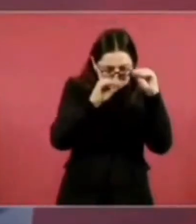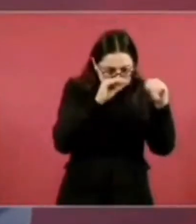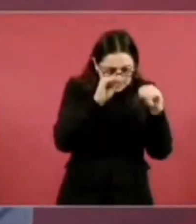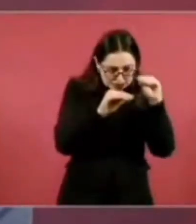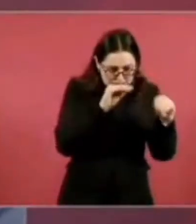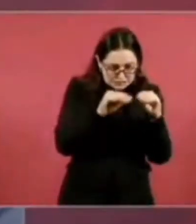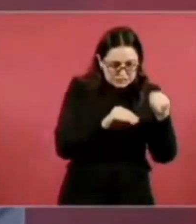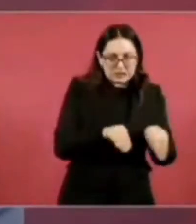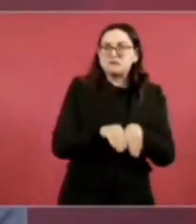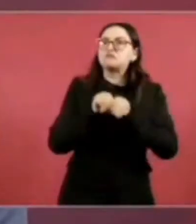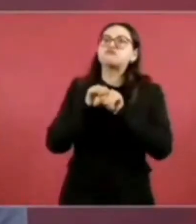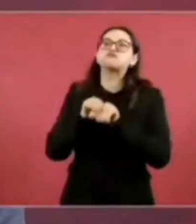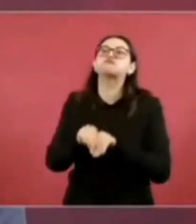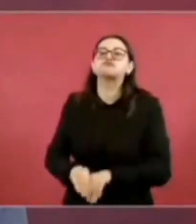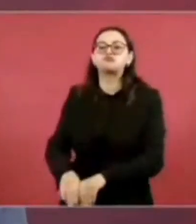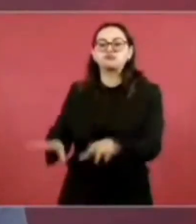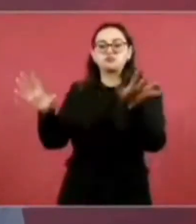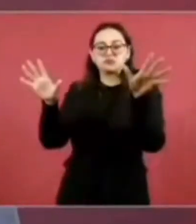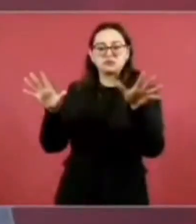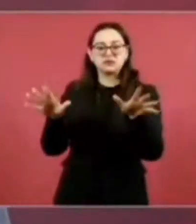Es